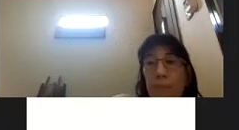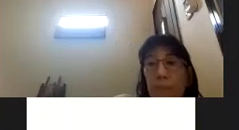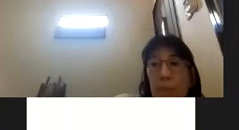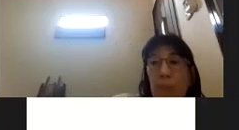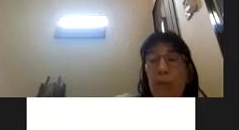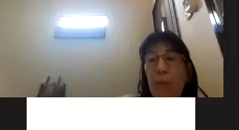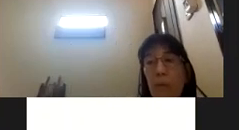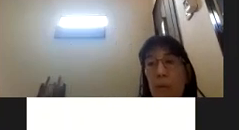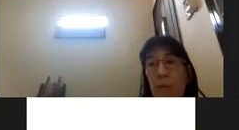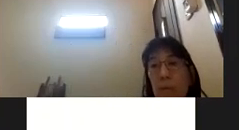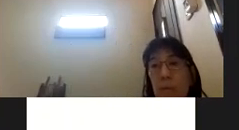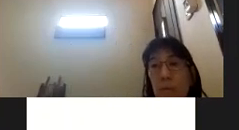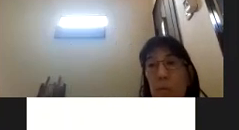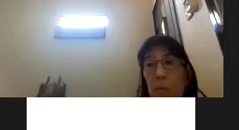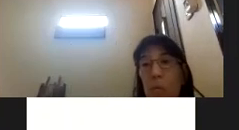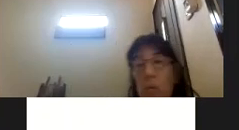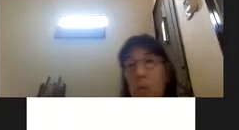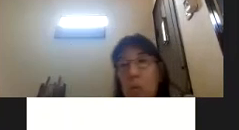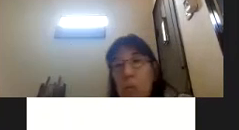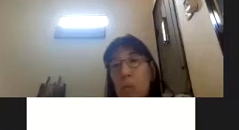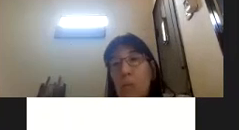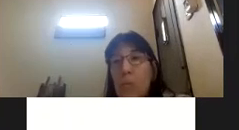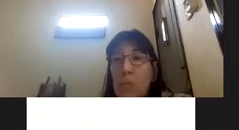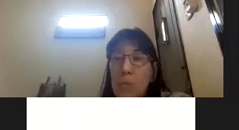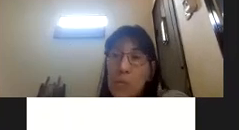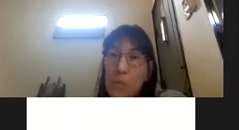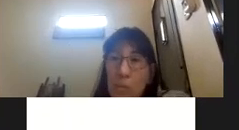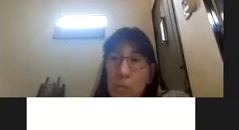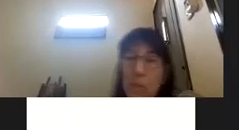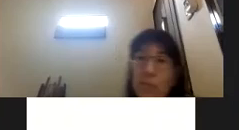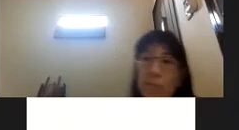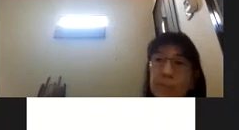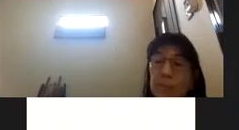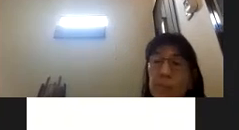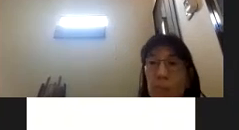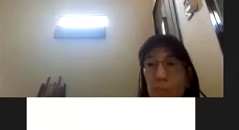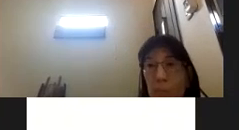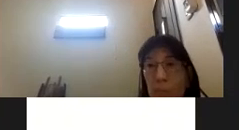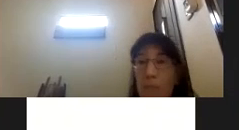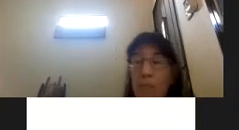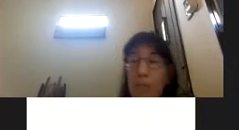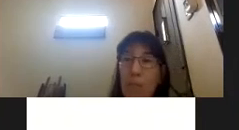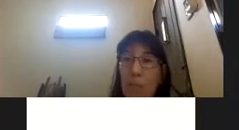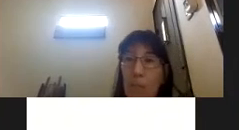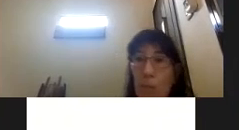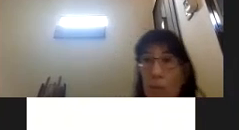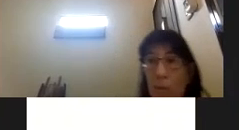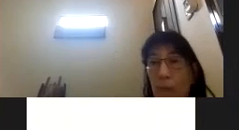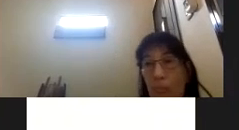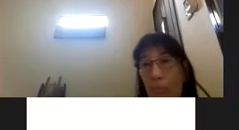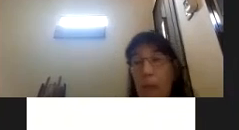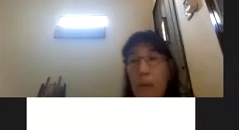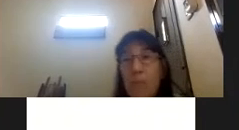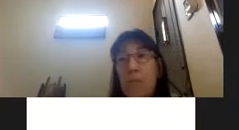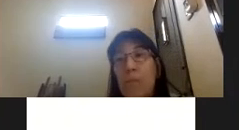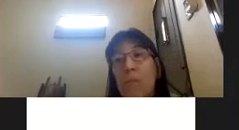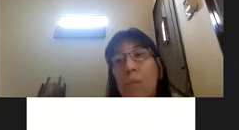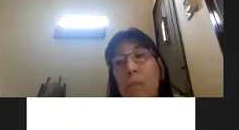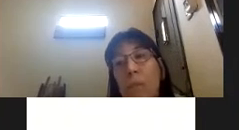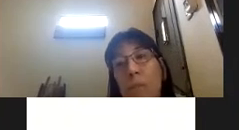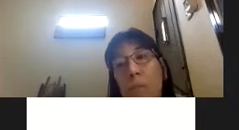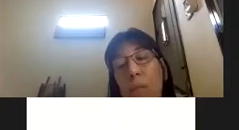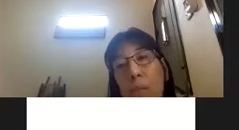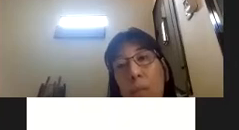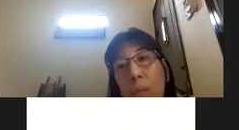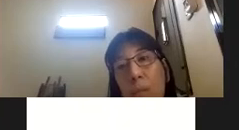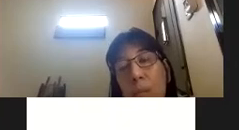pero sea, estar pendiente desde que venga hemoterapia, que vos estás operando y estás diciendo ponele tal